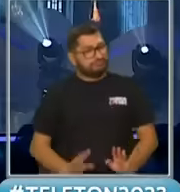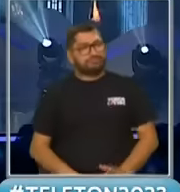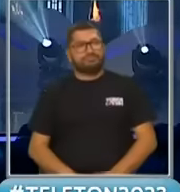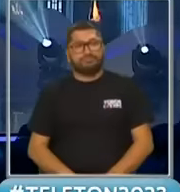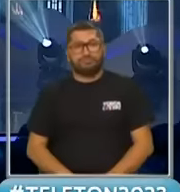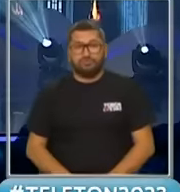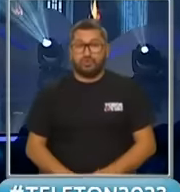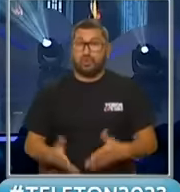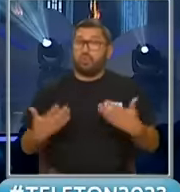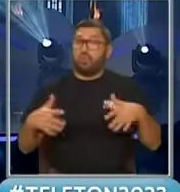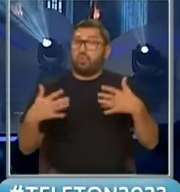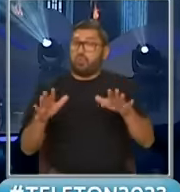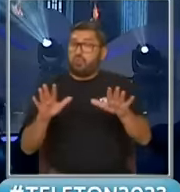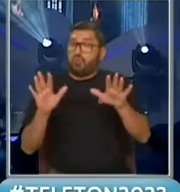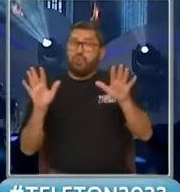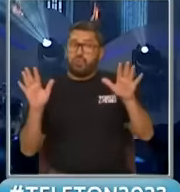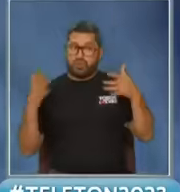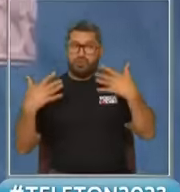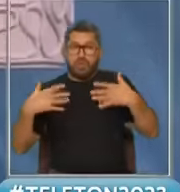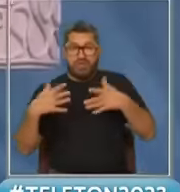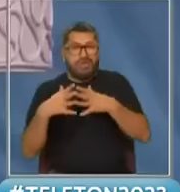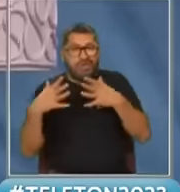impresionante! Oye,